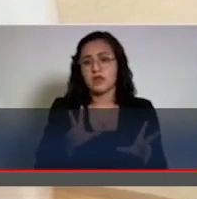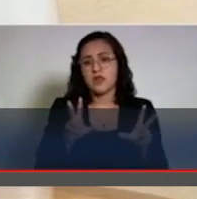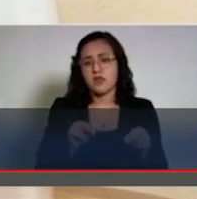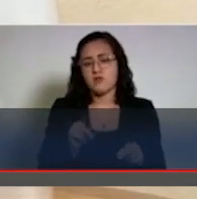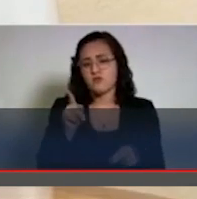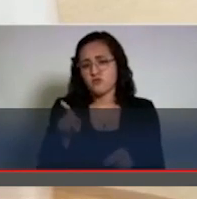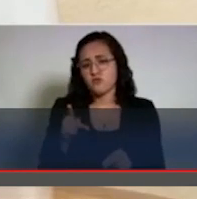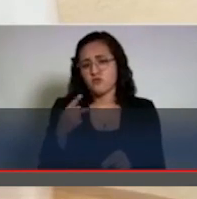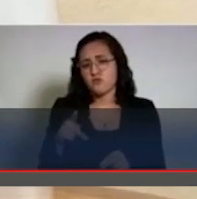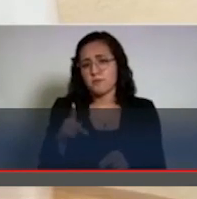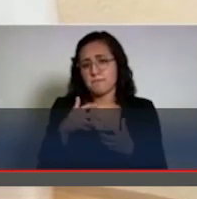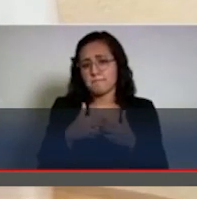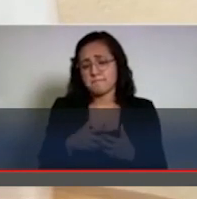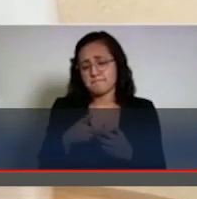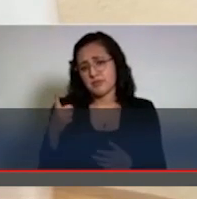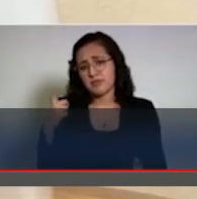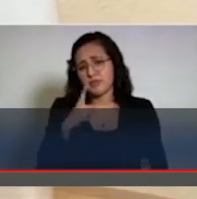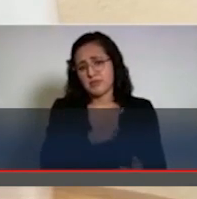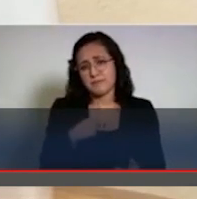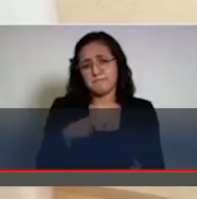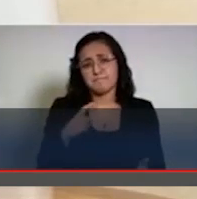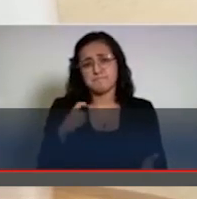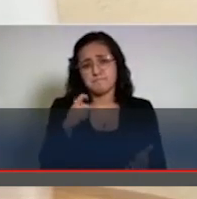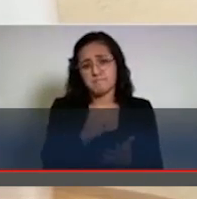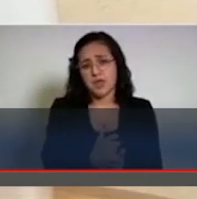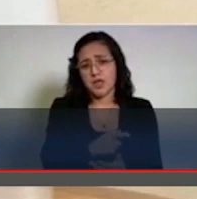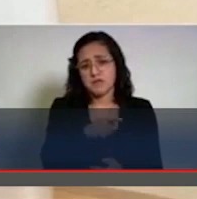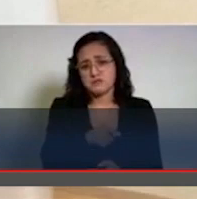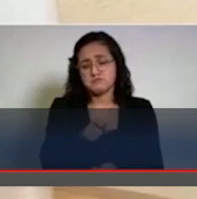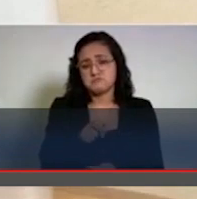tenemos desde el gobierno